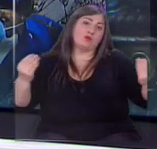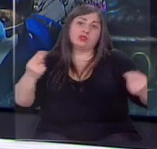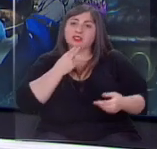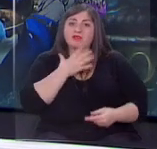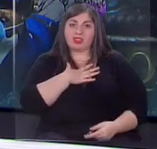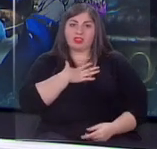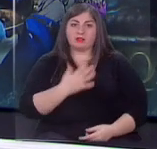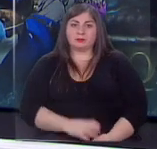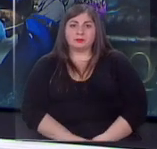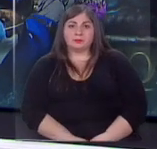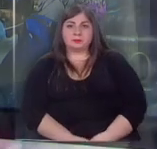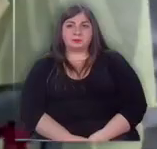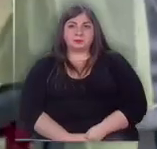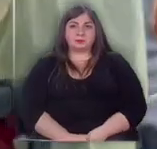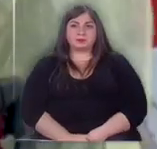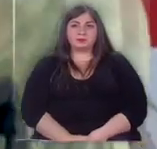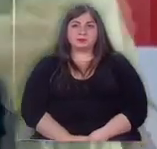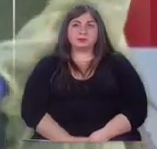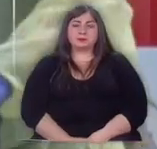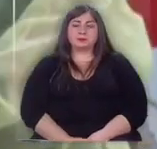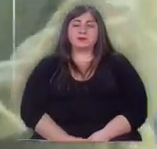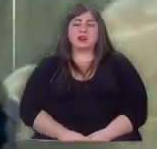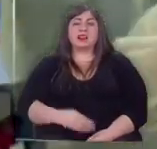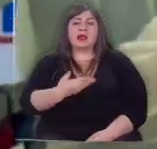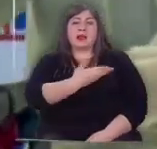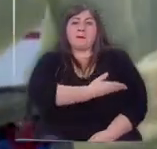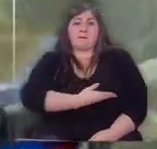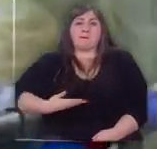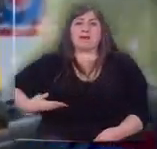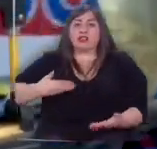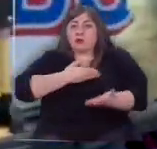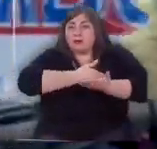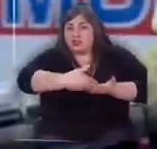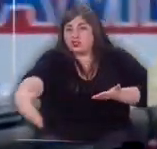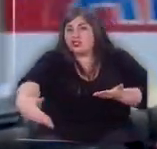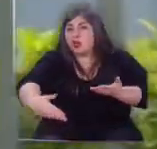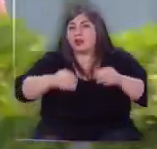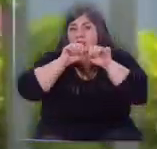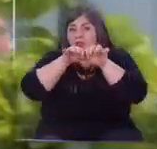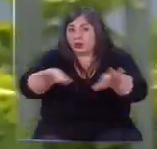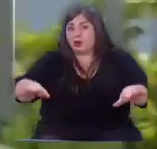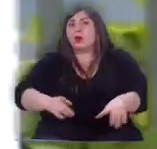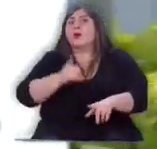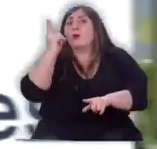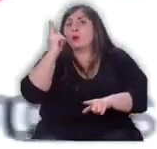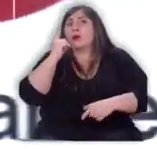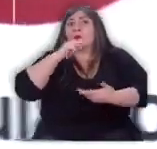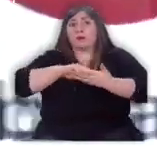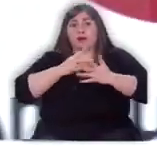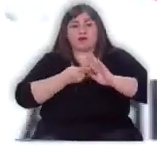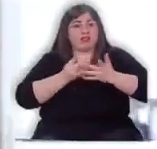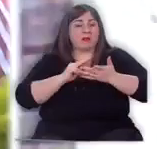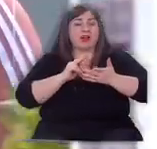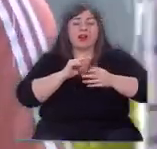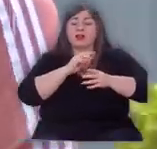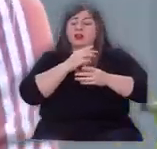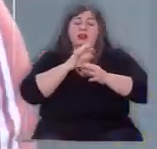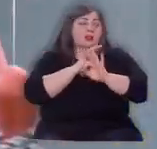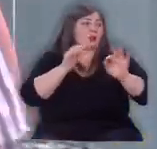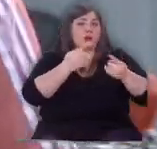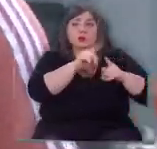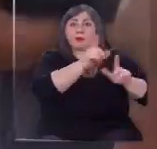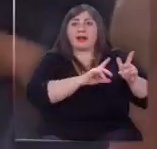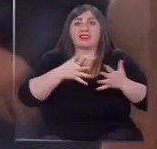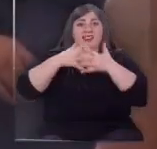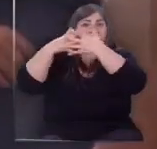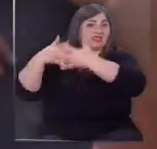vidas. Con más de 500,000 de contagiados, una cifra a la que no se acerca ningún otro país del mundo,